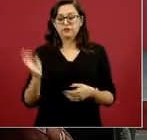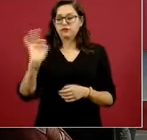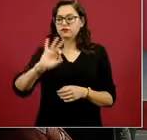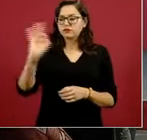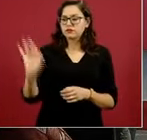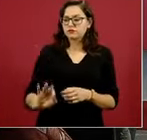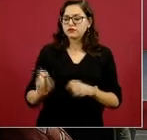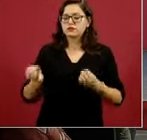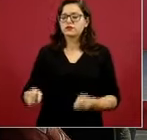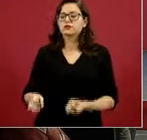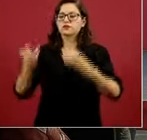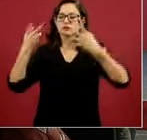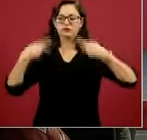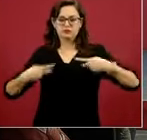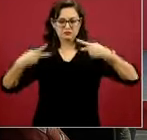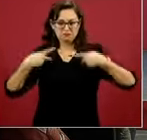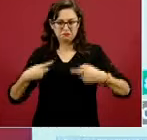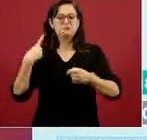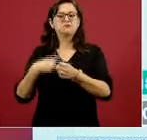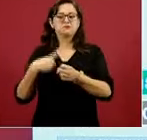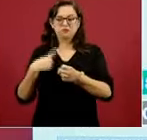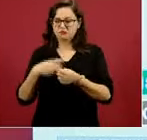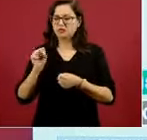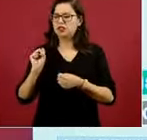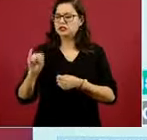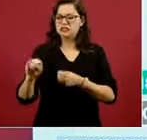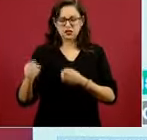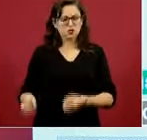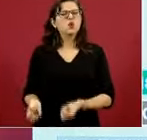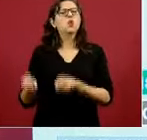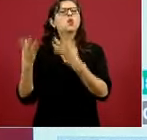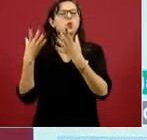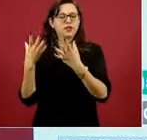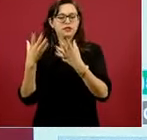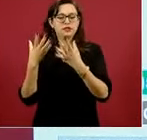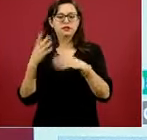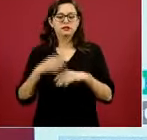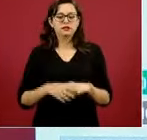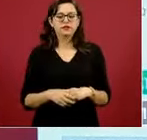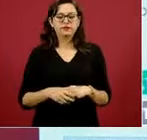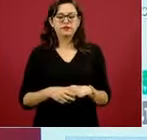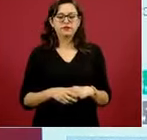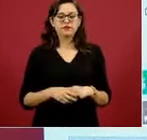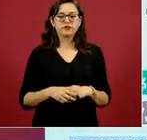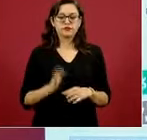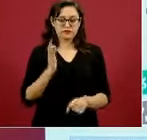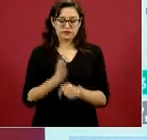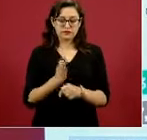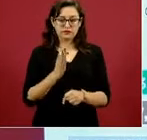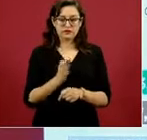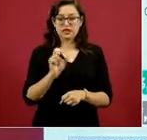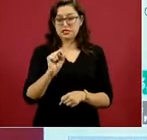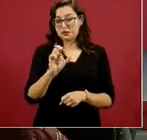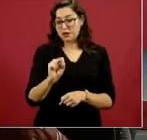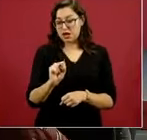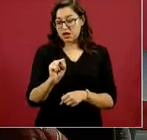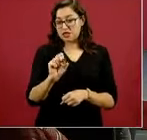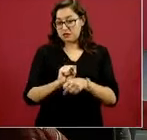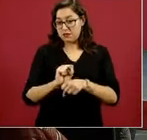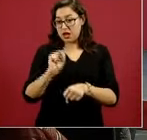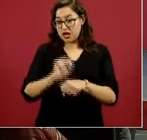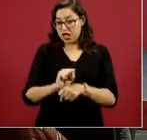del total de las muestras que se toman, qué proporción de esas salen positivos para el virus SARS-CoV-2, que en la semana 40, en la